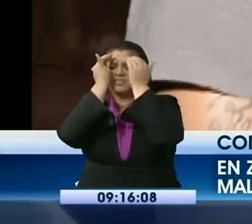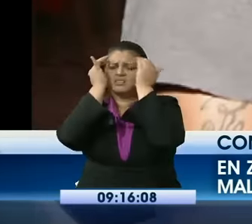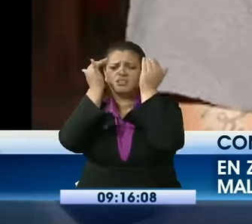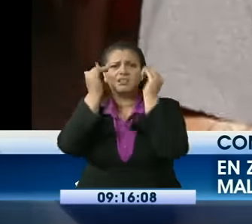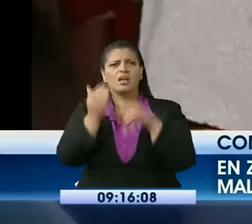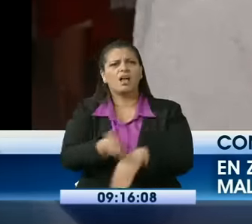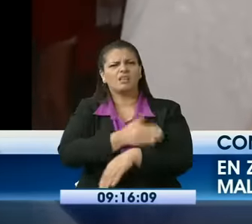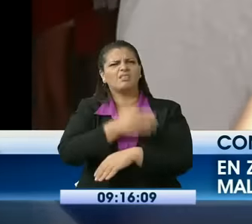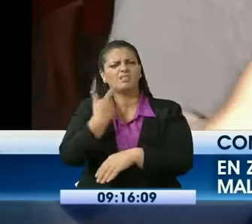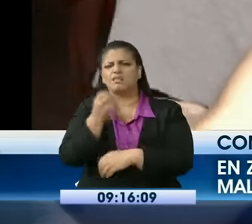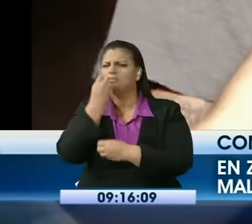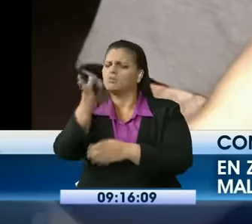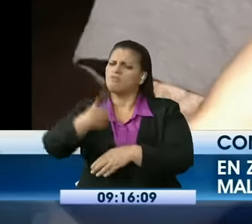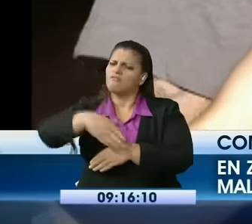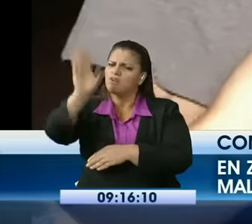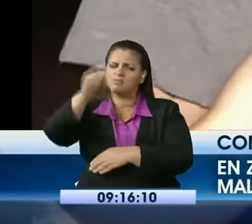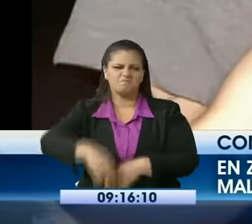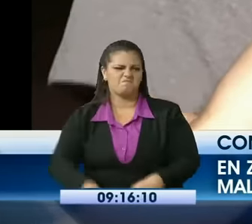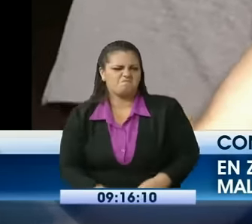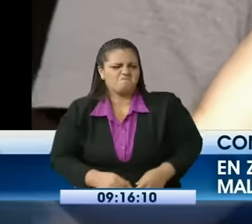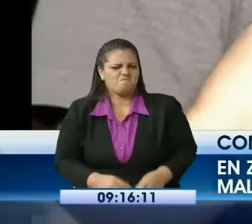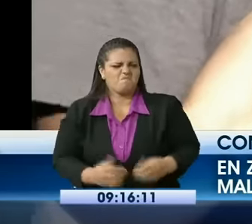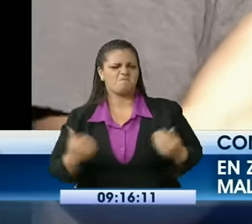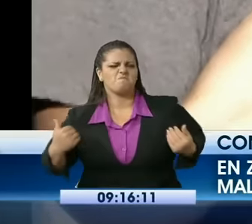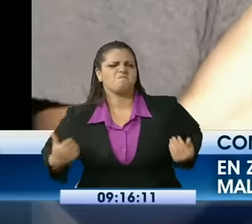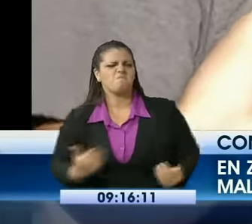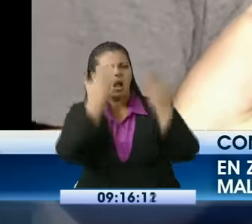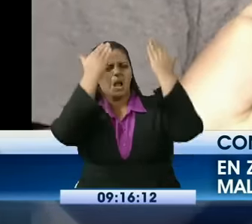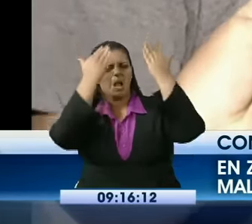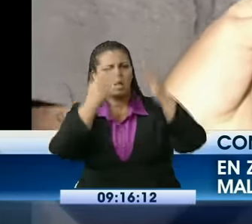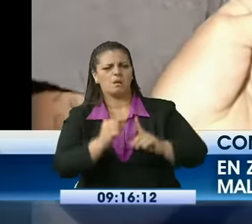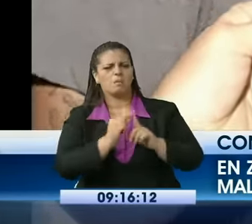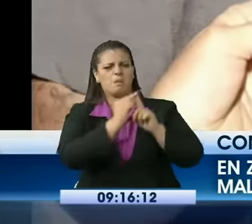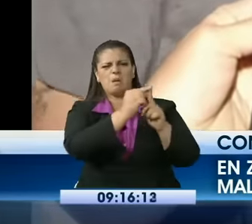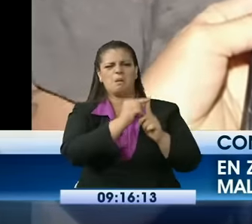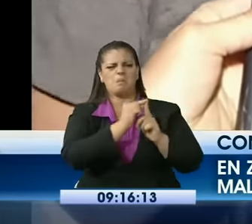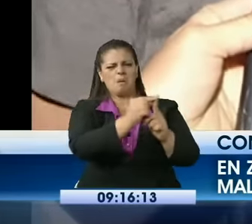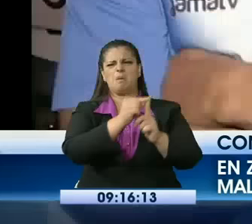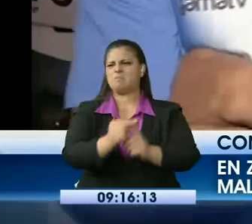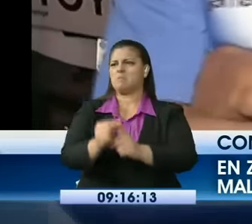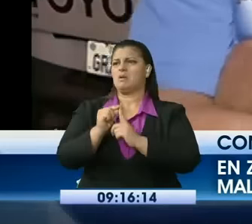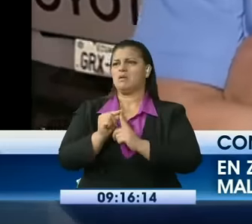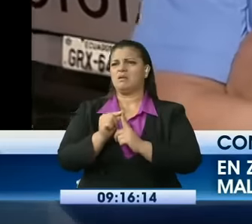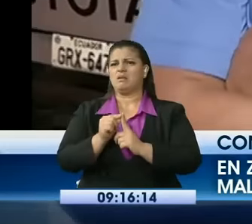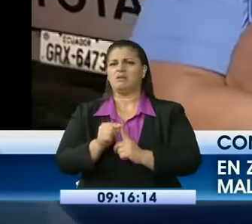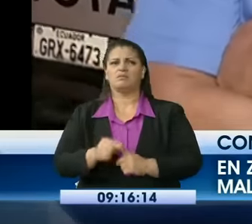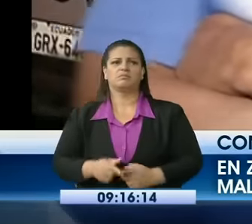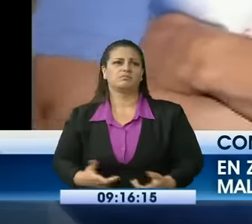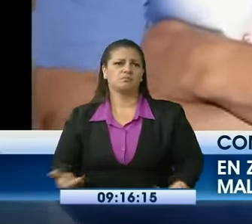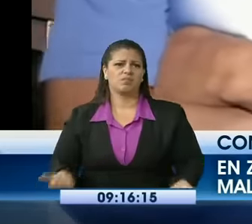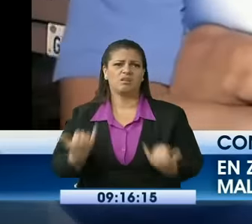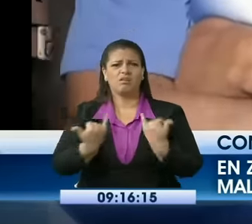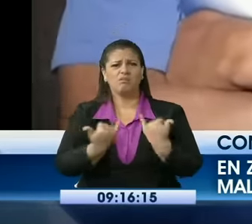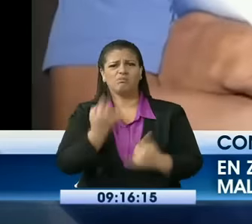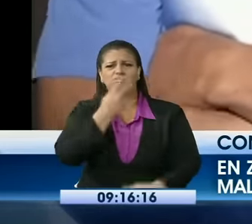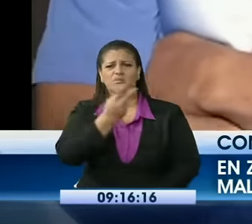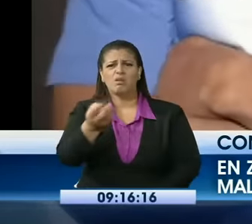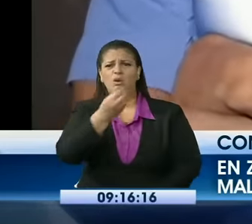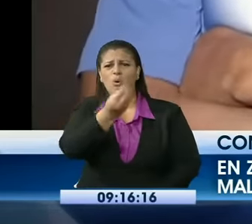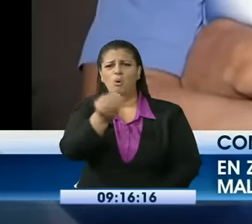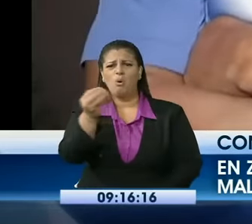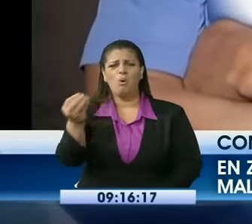algunas veces, pero no hacen caso, ya son hasta más resabiados. Se ponen a insultar a la señora, no hacen caso. La juventud ahora está podrida, ¿me entiendes?